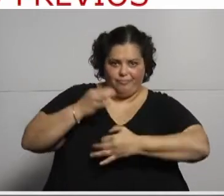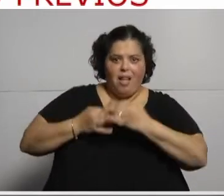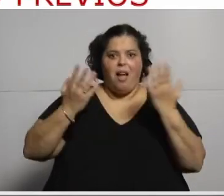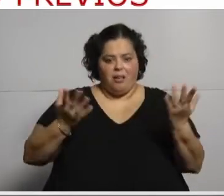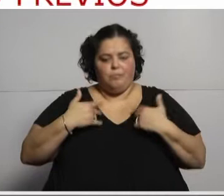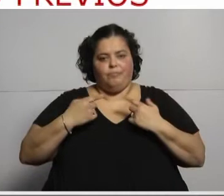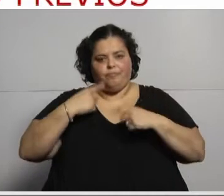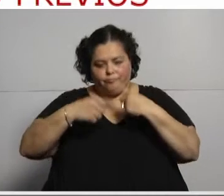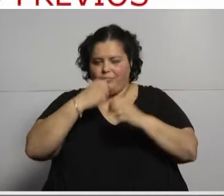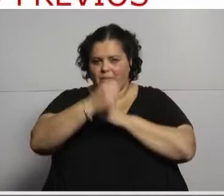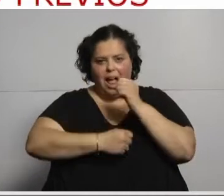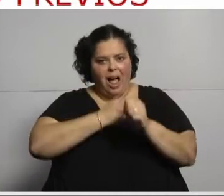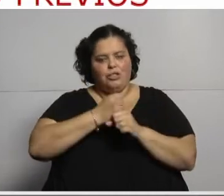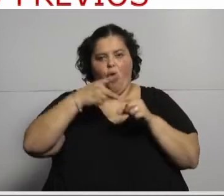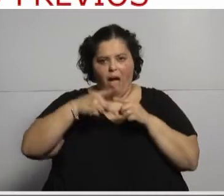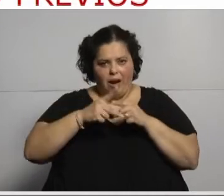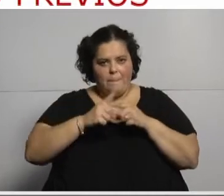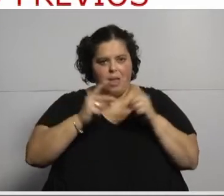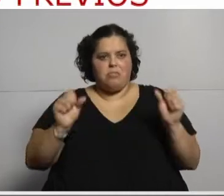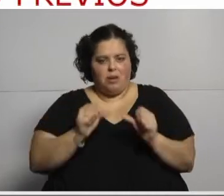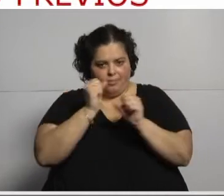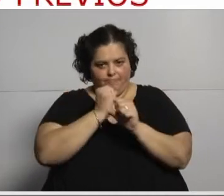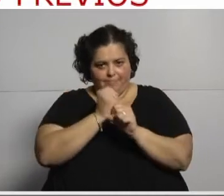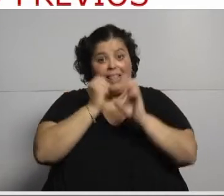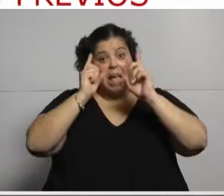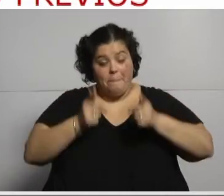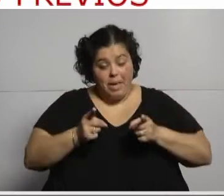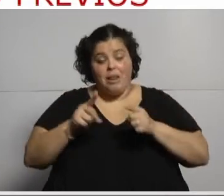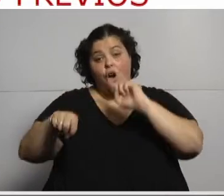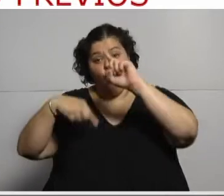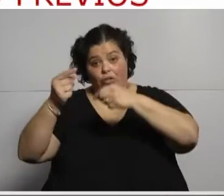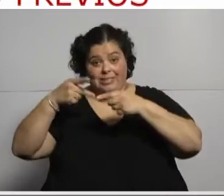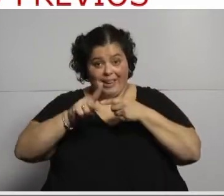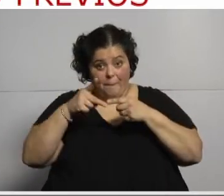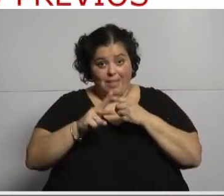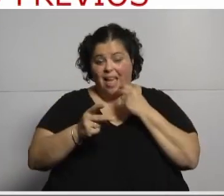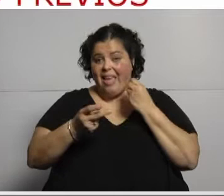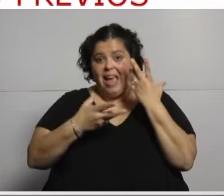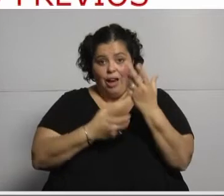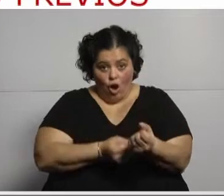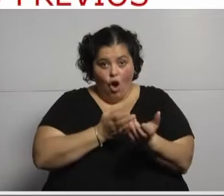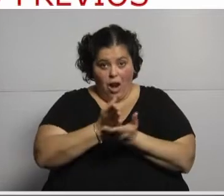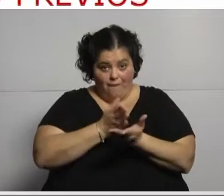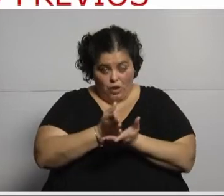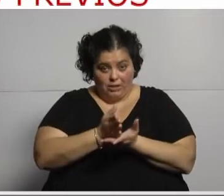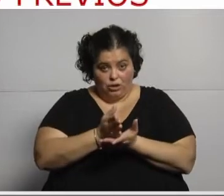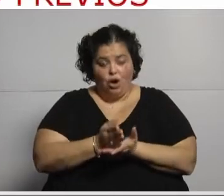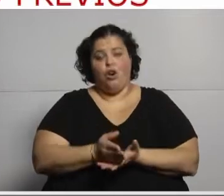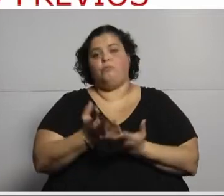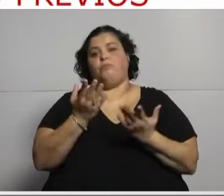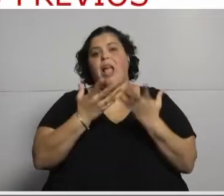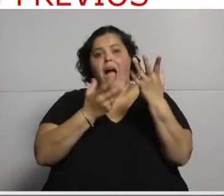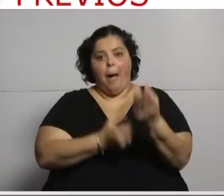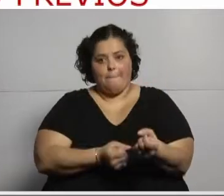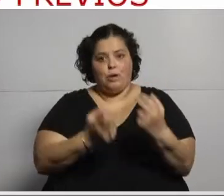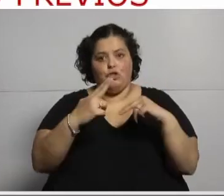trabajo. Voy a también comentar que herramientas de colaboración han sido fundamentales, tan simples como el correo electrónico y los sistemas